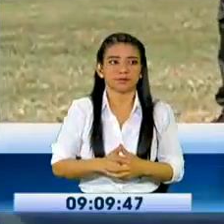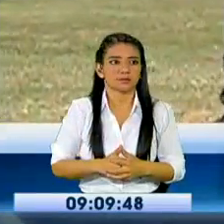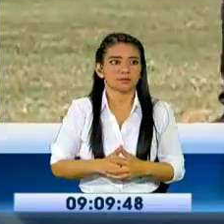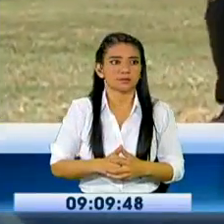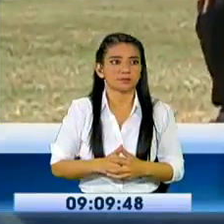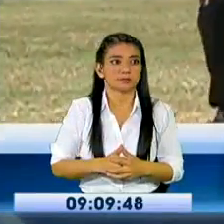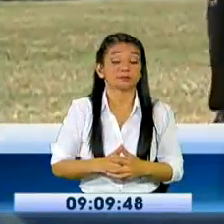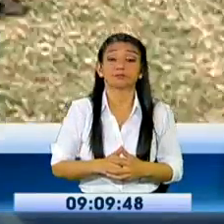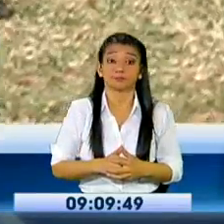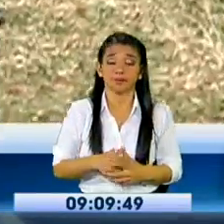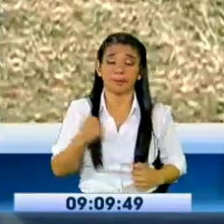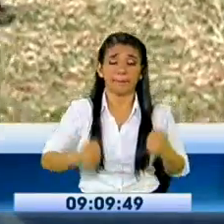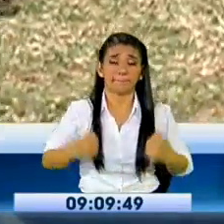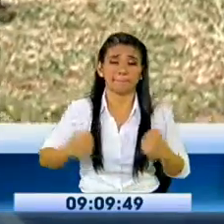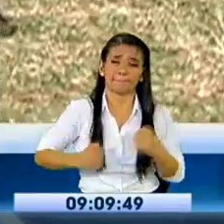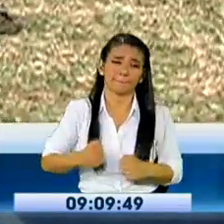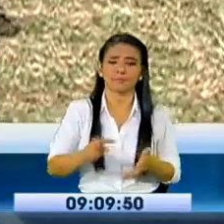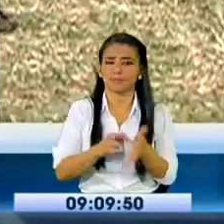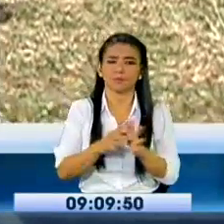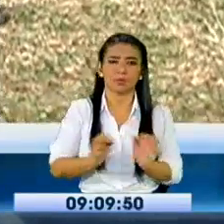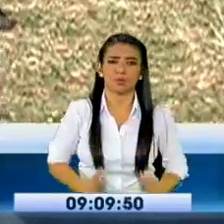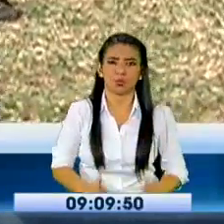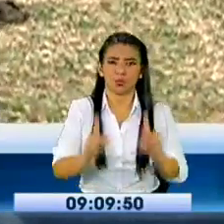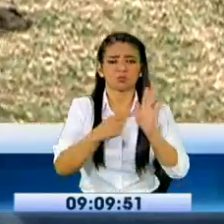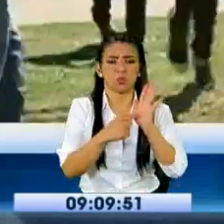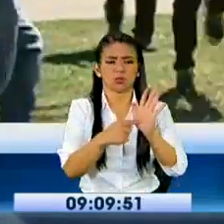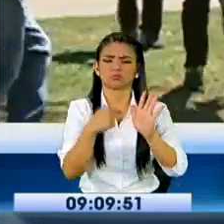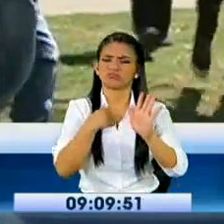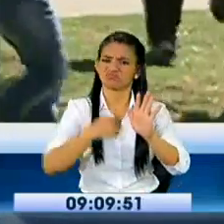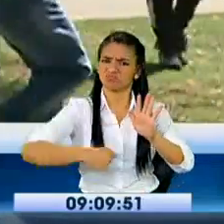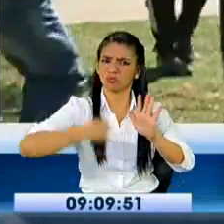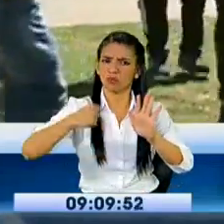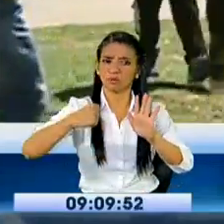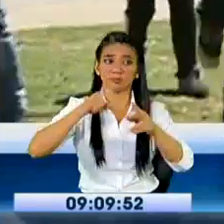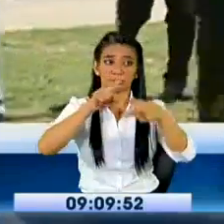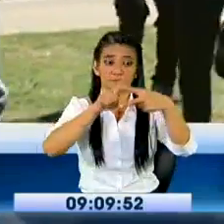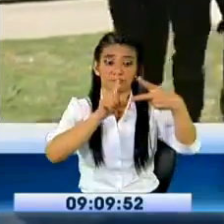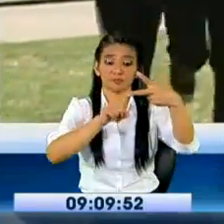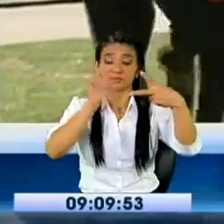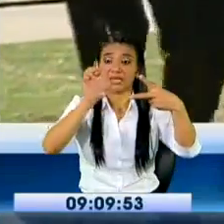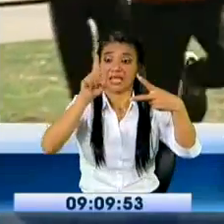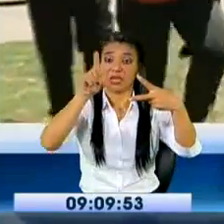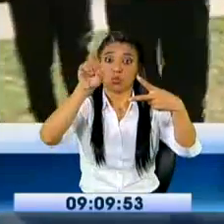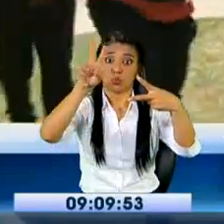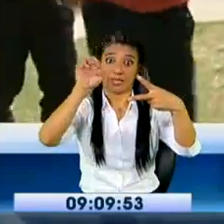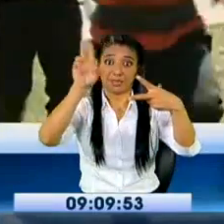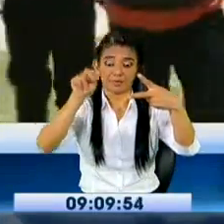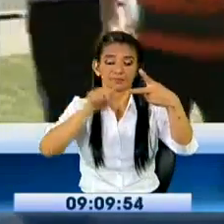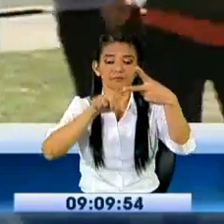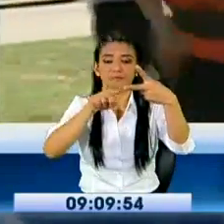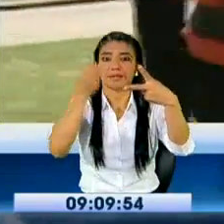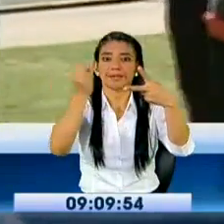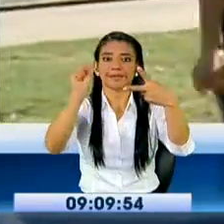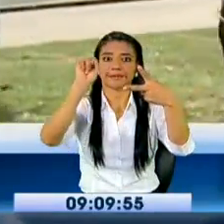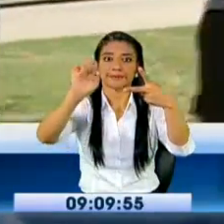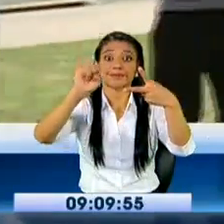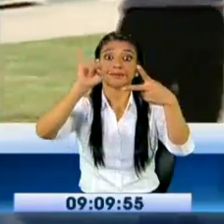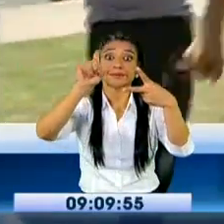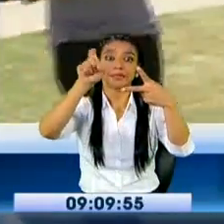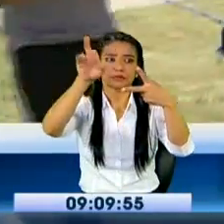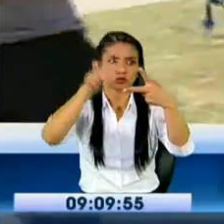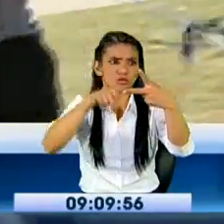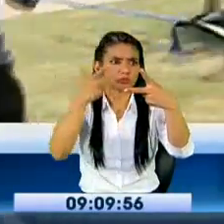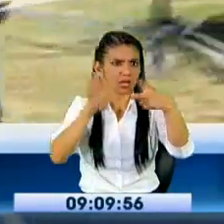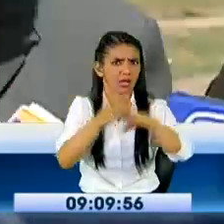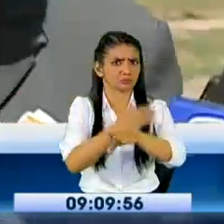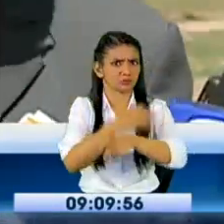Cada carrera es una nueva oportunidad para demostrar de qué están hechos. Edwin y Sixto llevan varios años dedicados a este deporte que para ellos